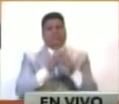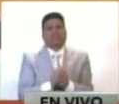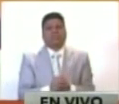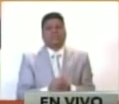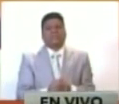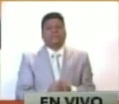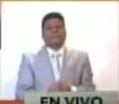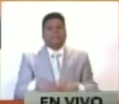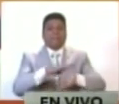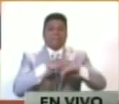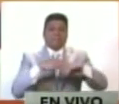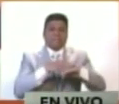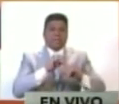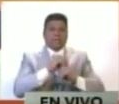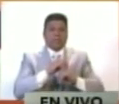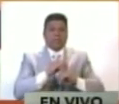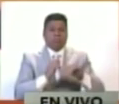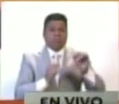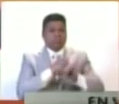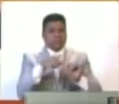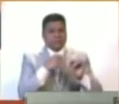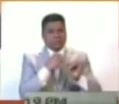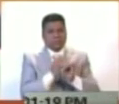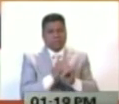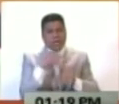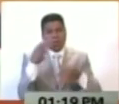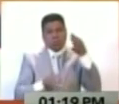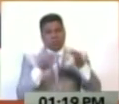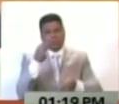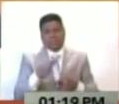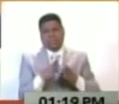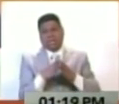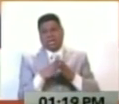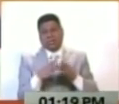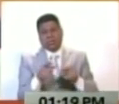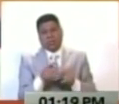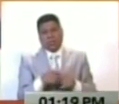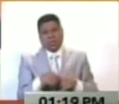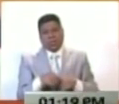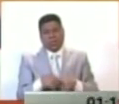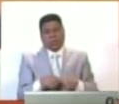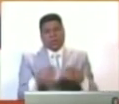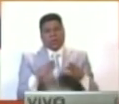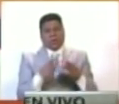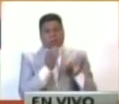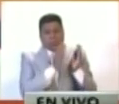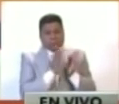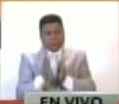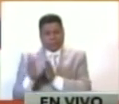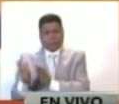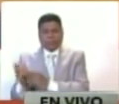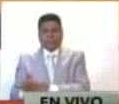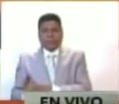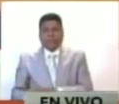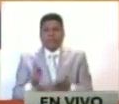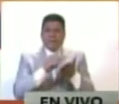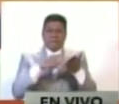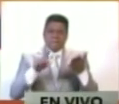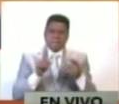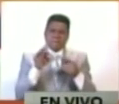y Justicia, a todas las instituciones que estuvieron involucradas en esta organización. Y